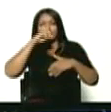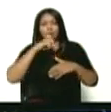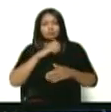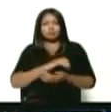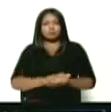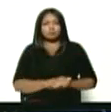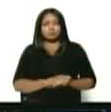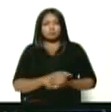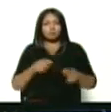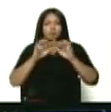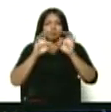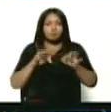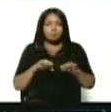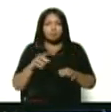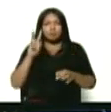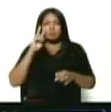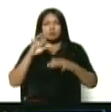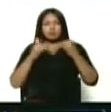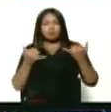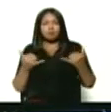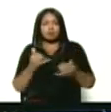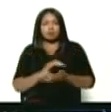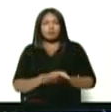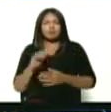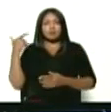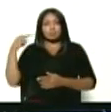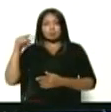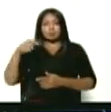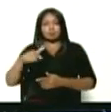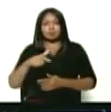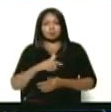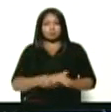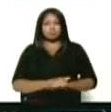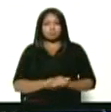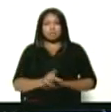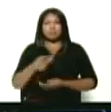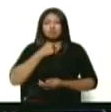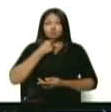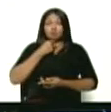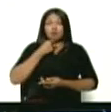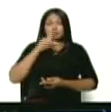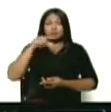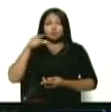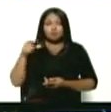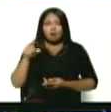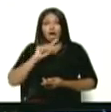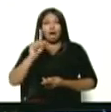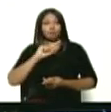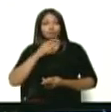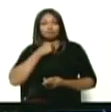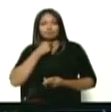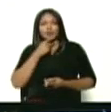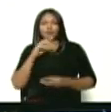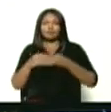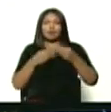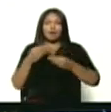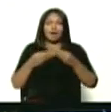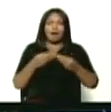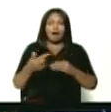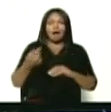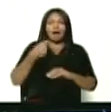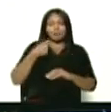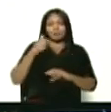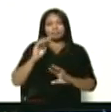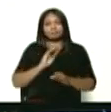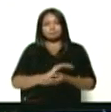son sus ojos, venga y lo maltrate otro transportista. ¿Le gustaría? No le hagas a los demás lo que no quisieras que te